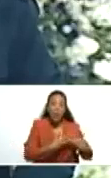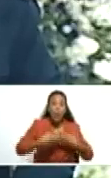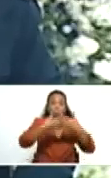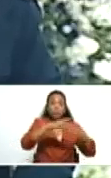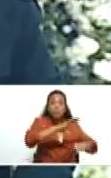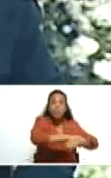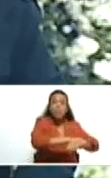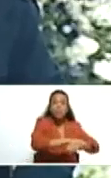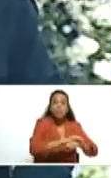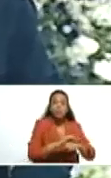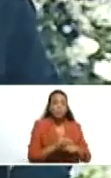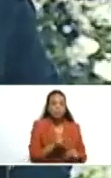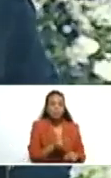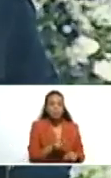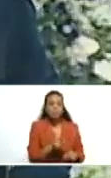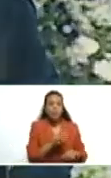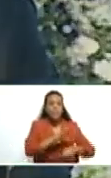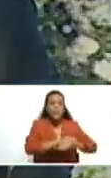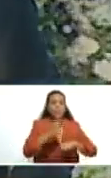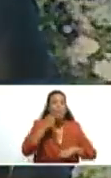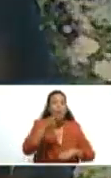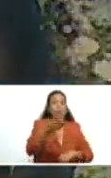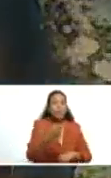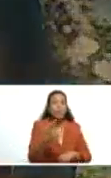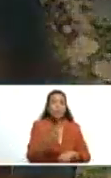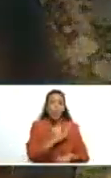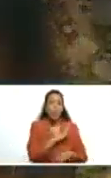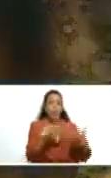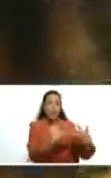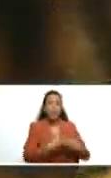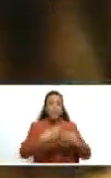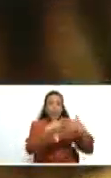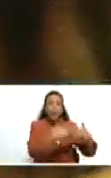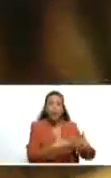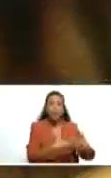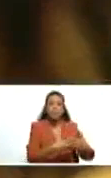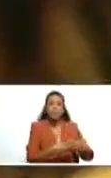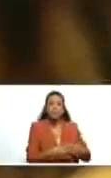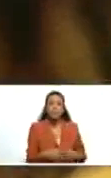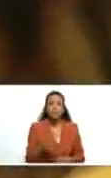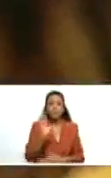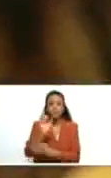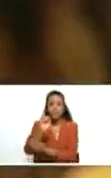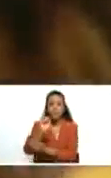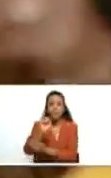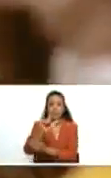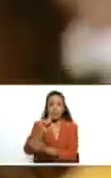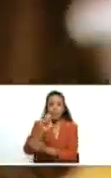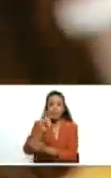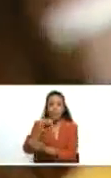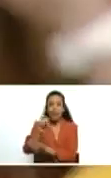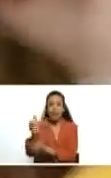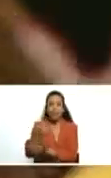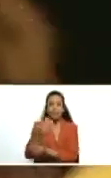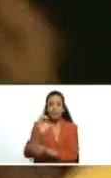Unidos, preso político del gobierno de Estados Unidos, Alex Sacked Moran.